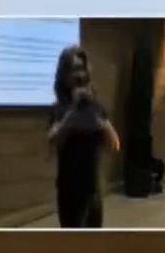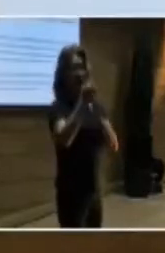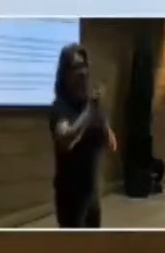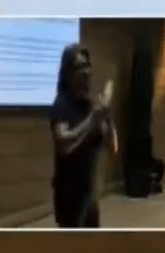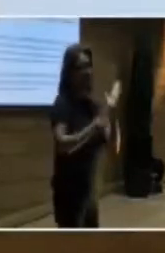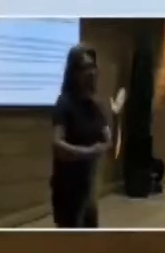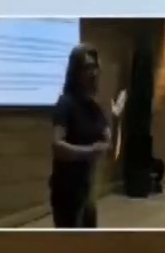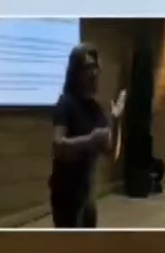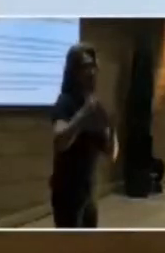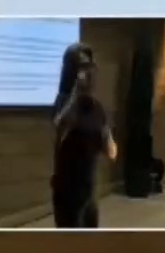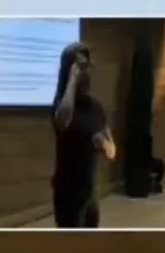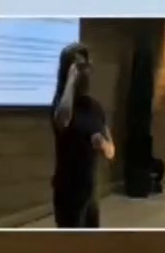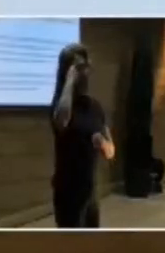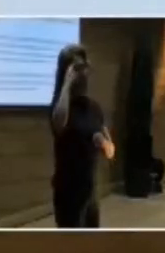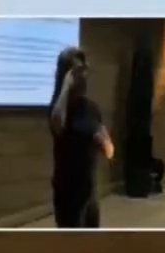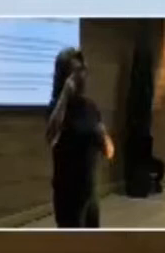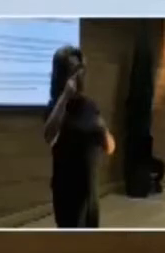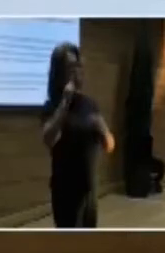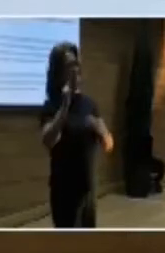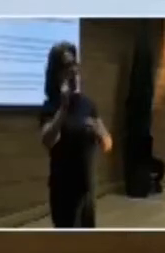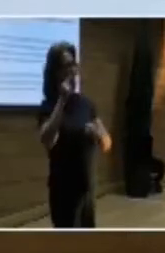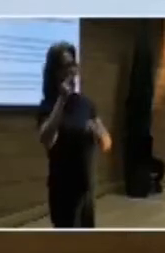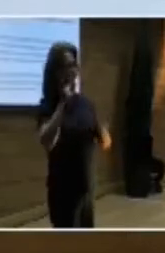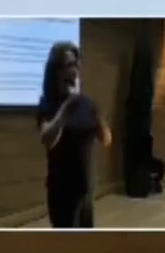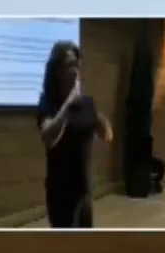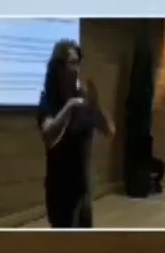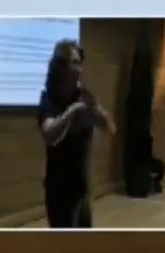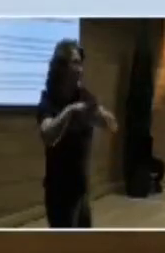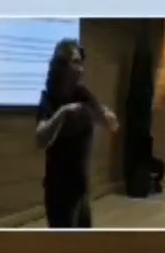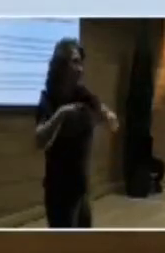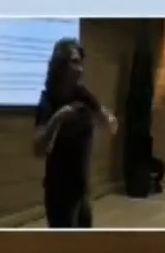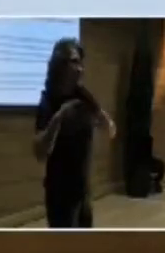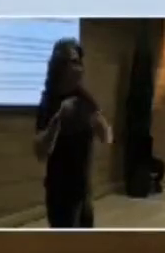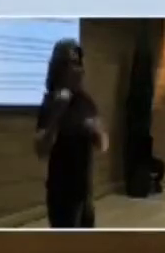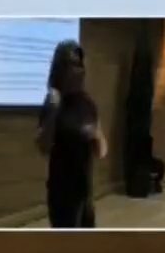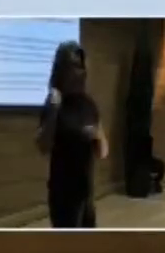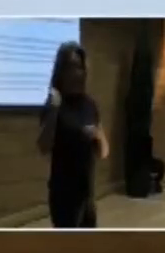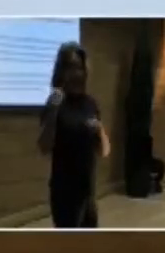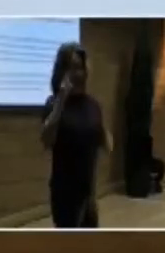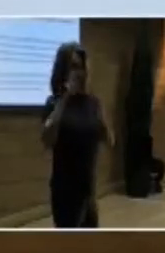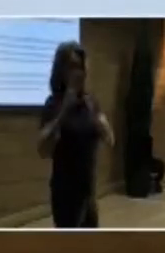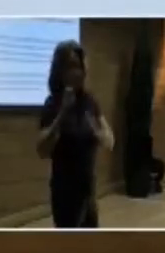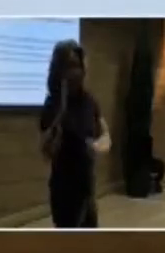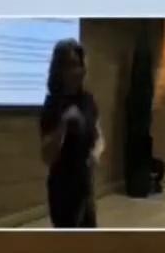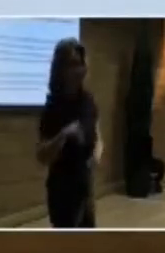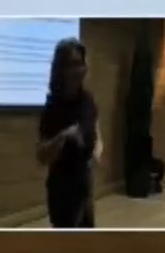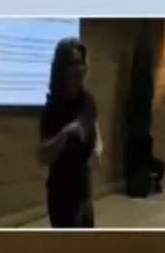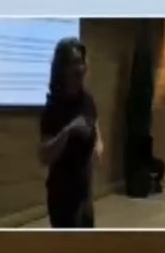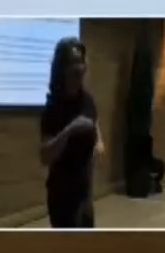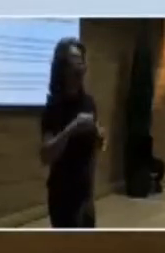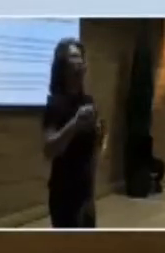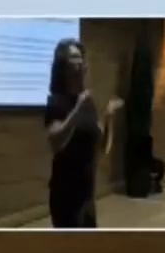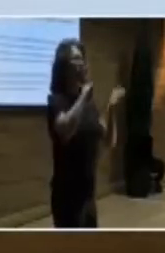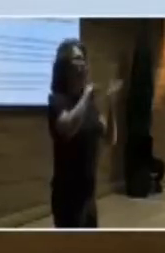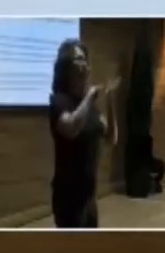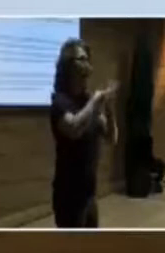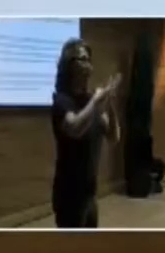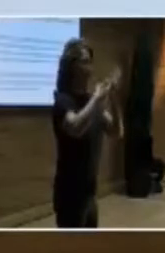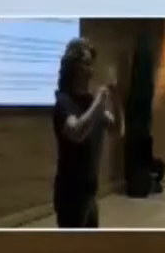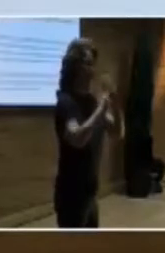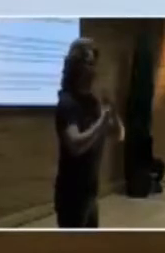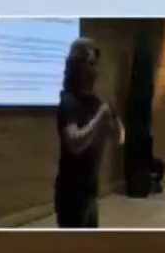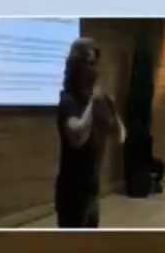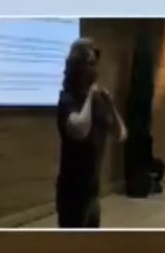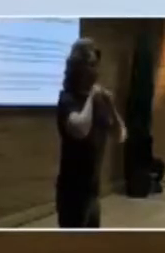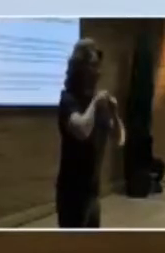cognitivo, se empiece a preguntar, como digo, en la encuesta nacional de salud. Y otras medidas aplicando lo que son las historias